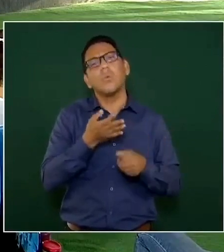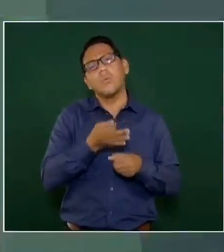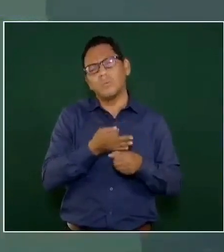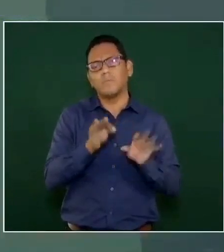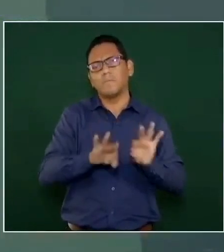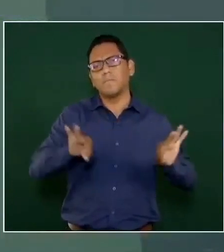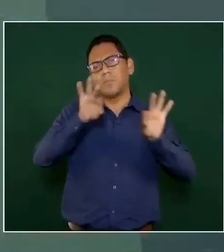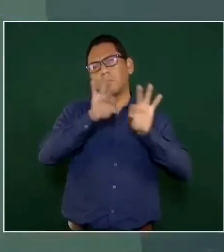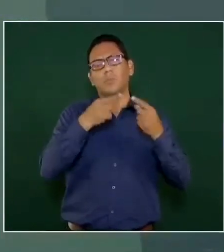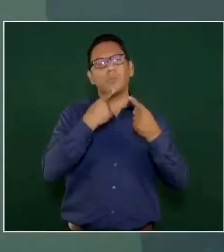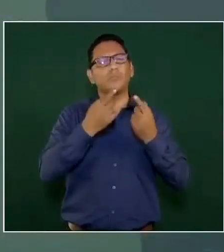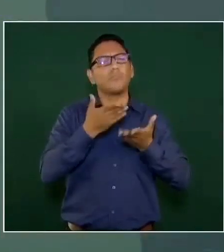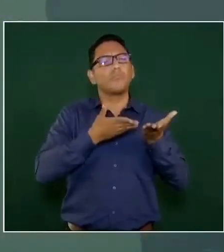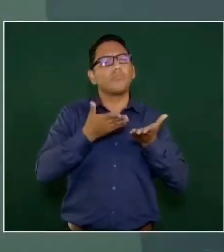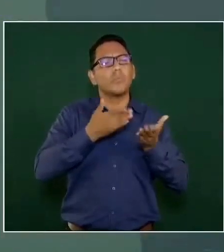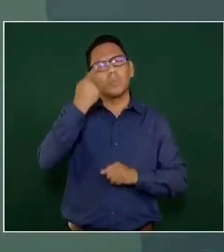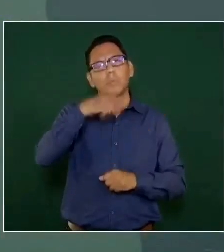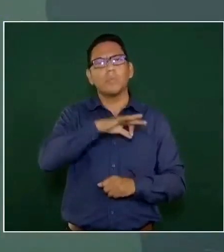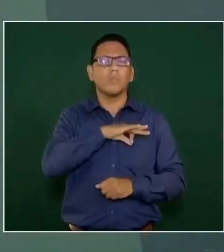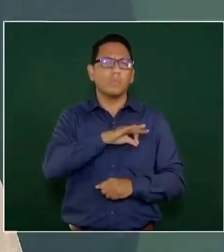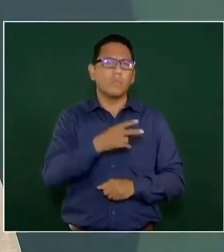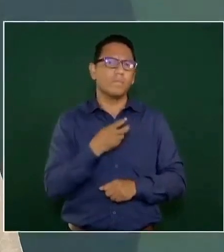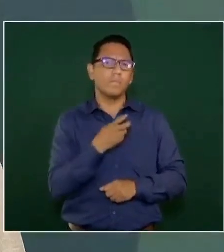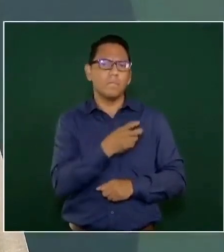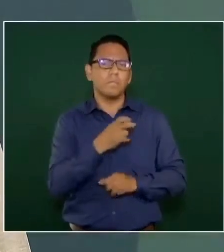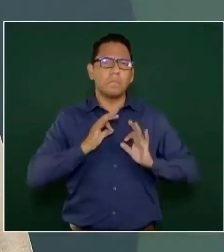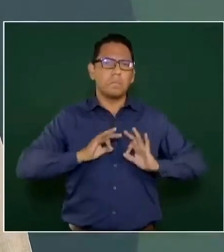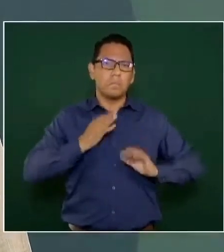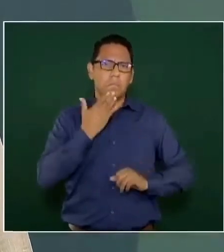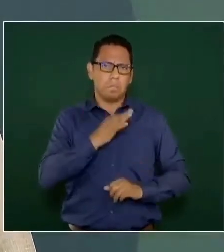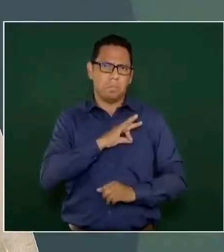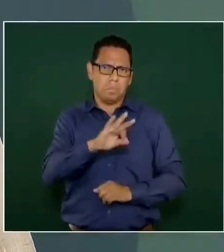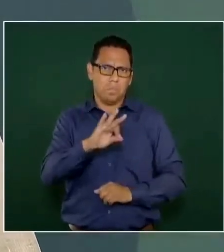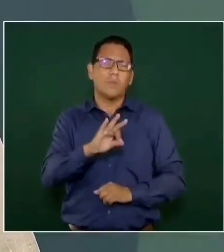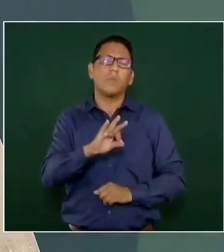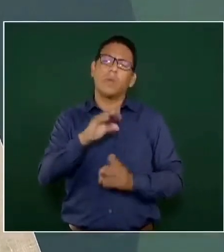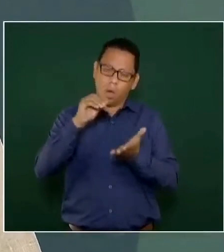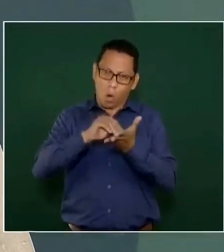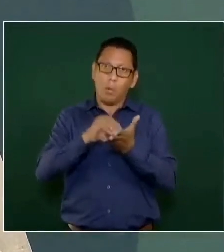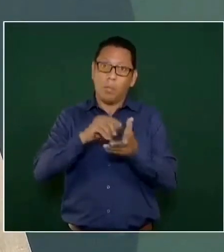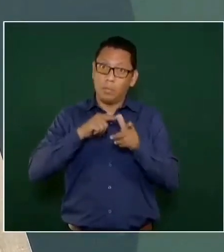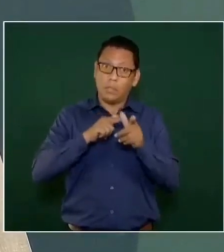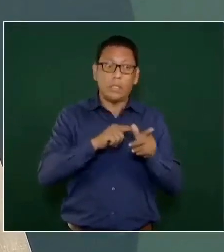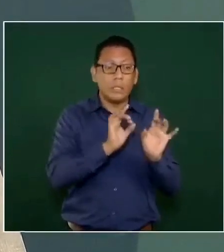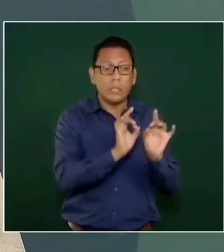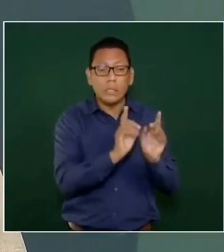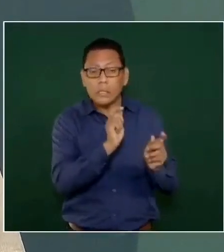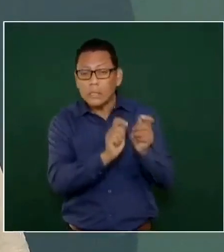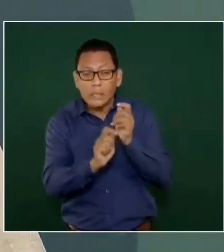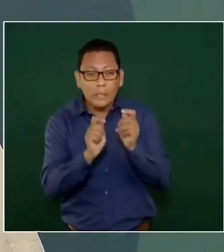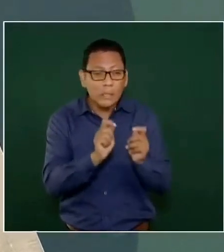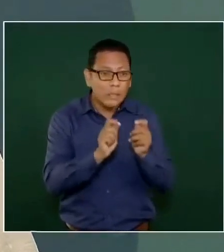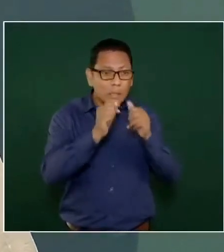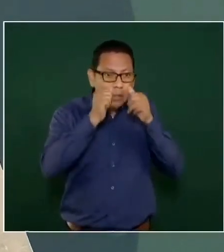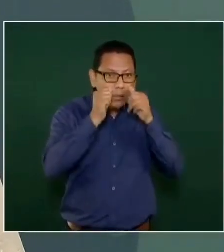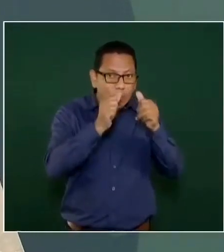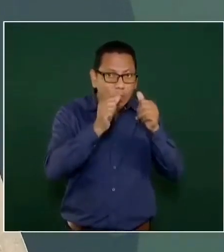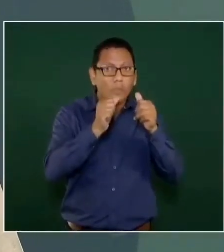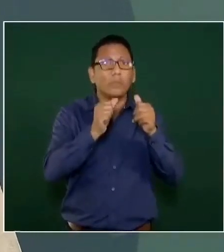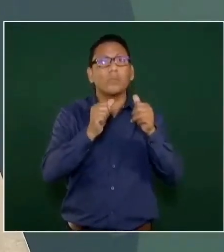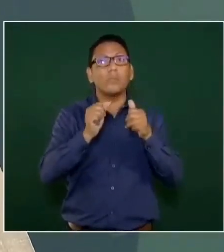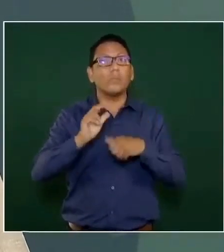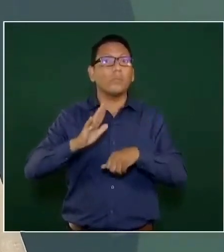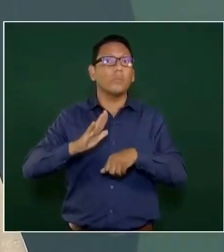diálogo, ¿no? Para ello. Entonces, pues seguiremos muy pendientes de estas cuestiones, porque lo que no queremos es